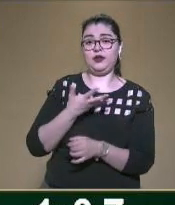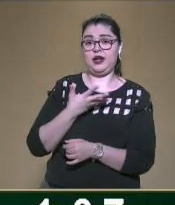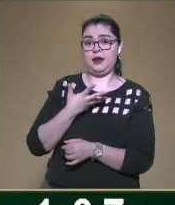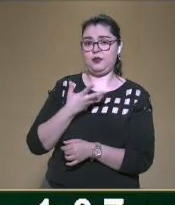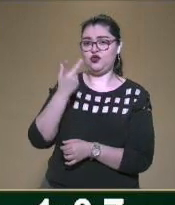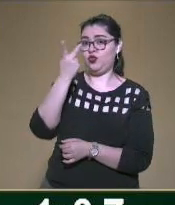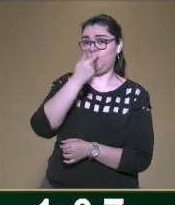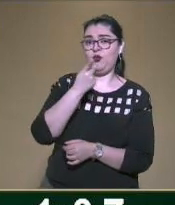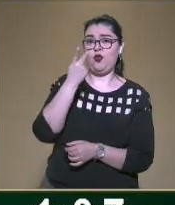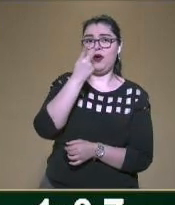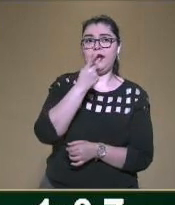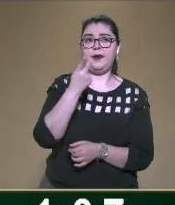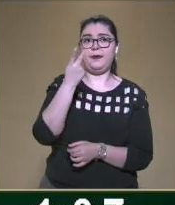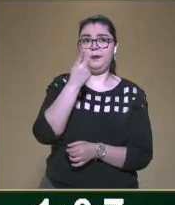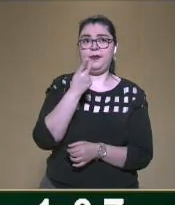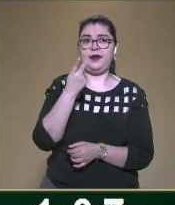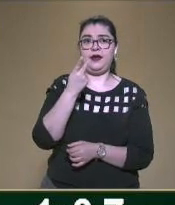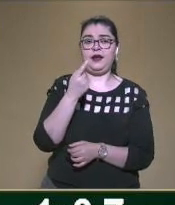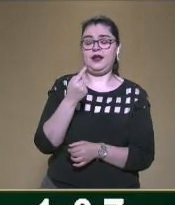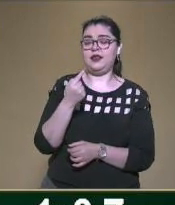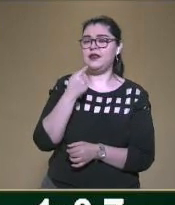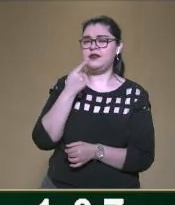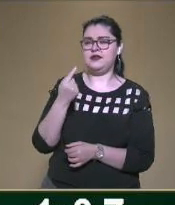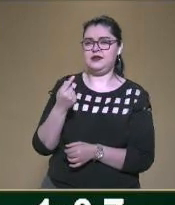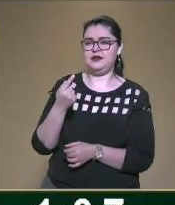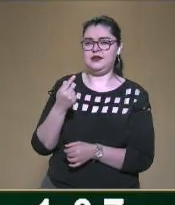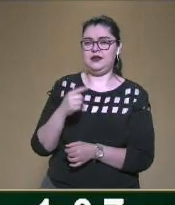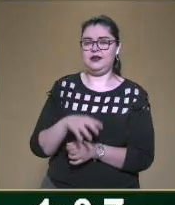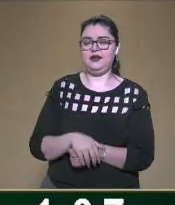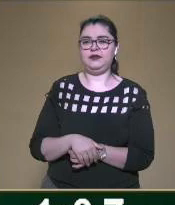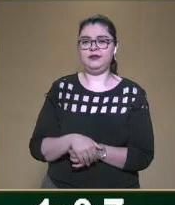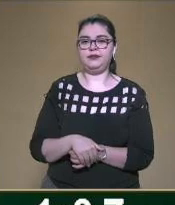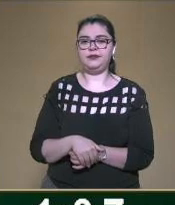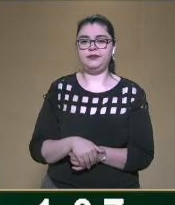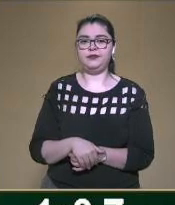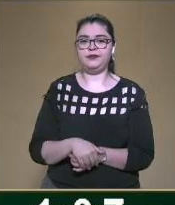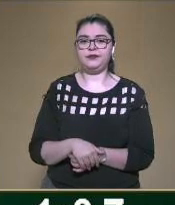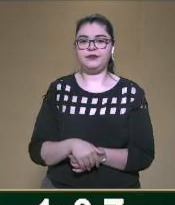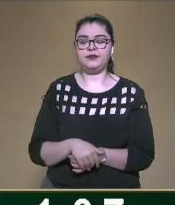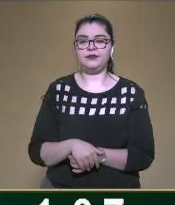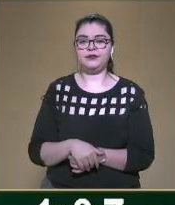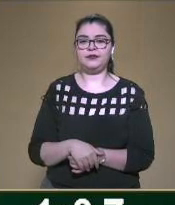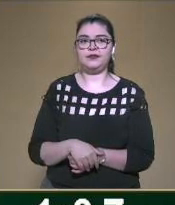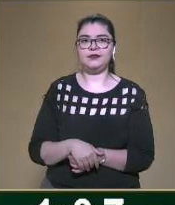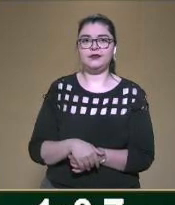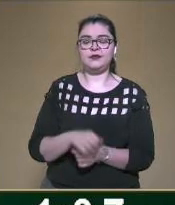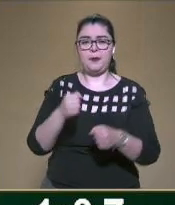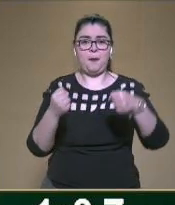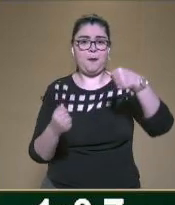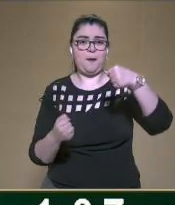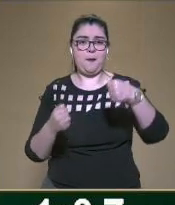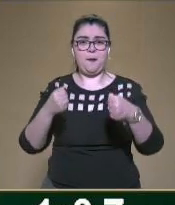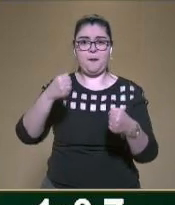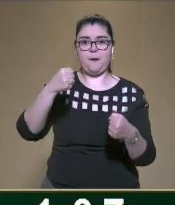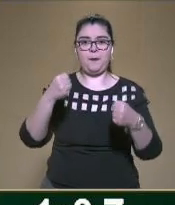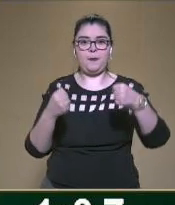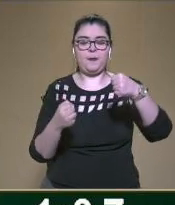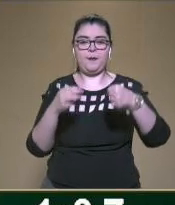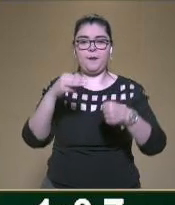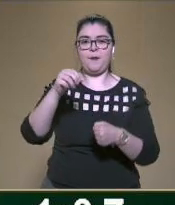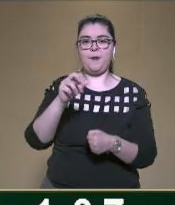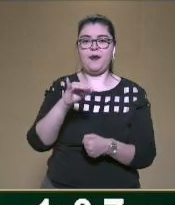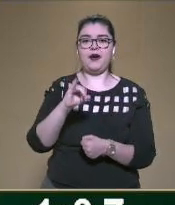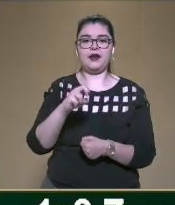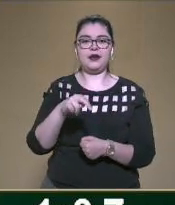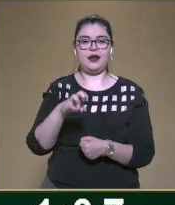poema que se llama Marinerito y está compuesto primero por... El poema es un conjunto de versos reunidos